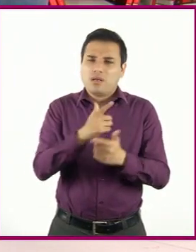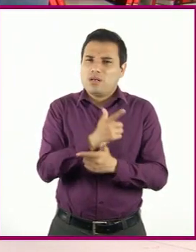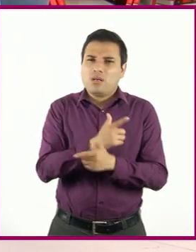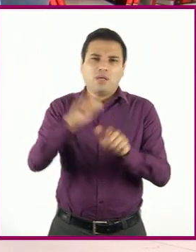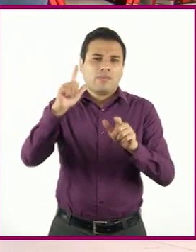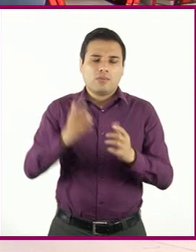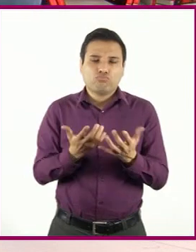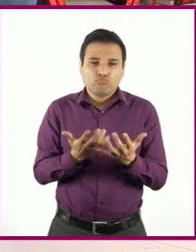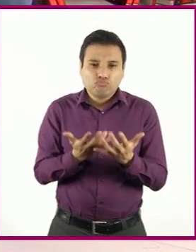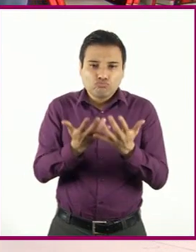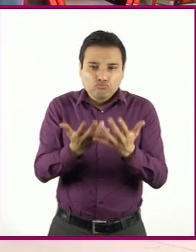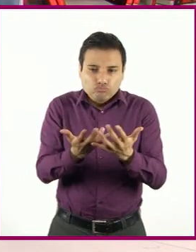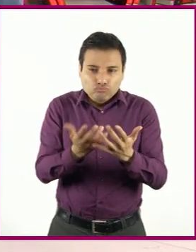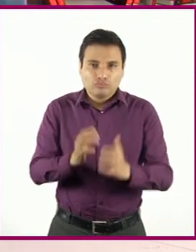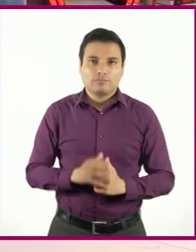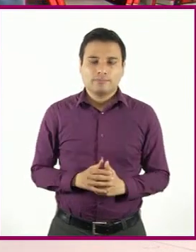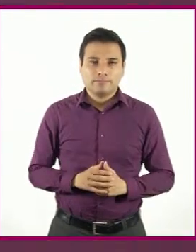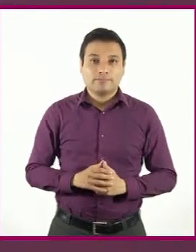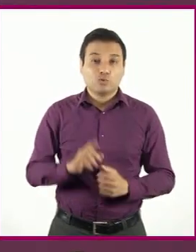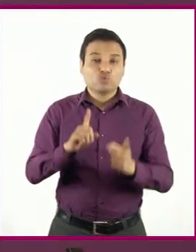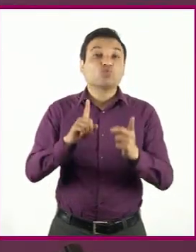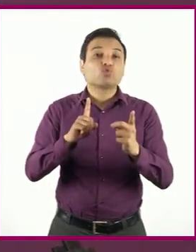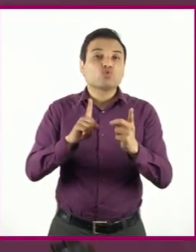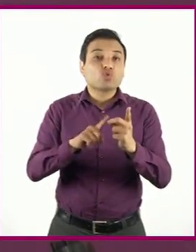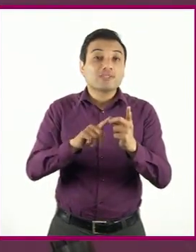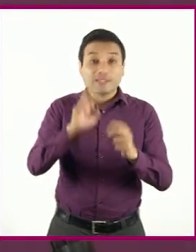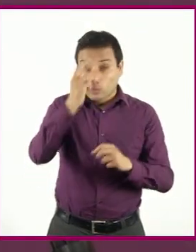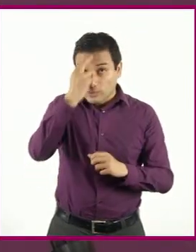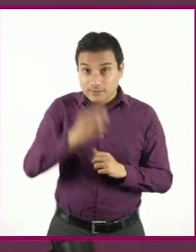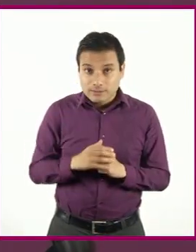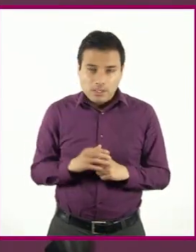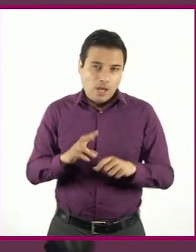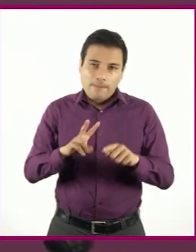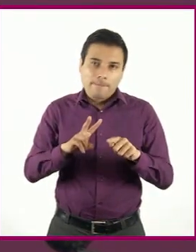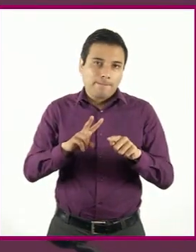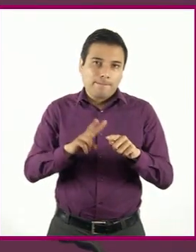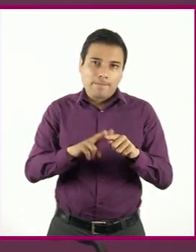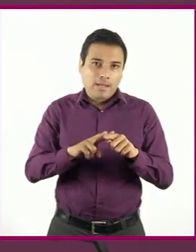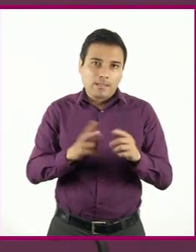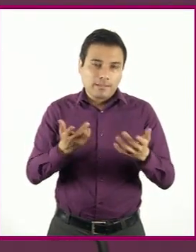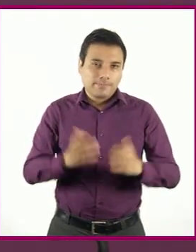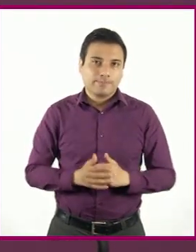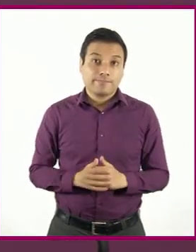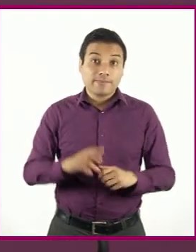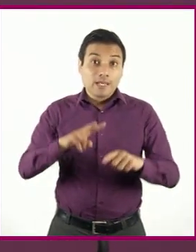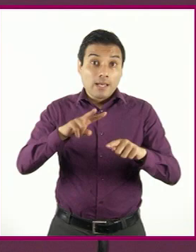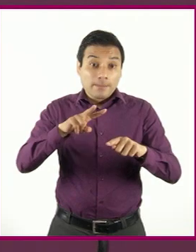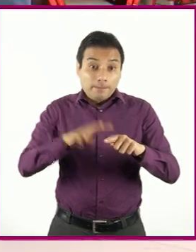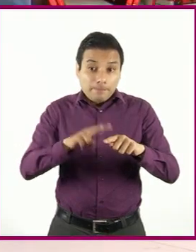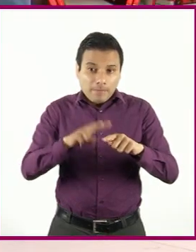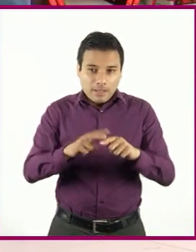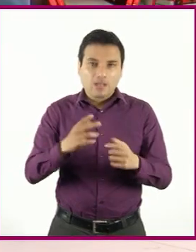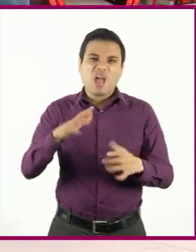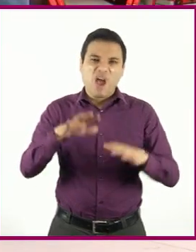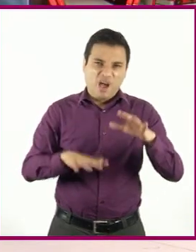recordemos que lo vamos a colocar ¿en dónde, Roberto? Sí, en un parque. Entonces, el parque, al tener zonas